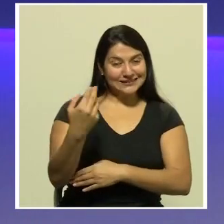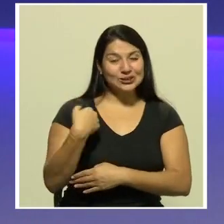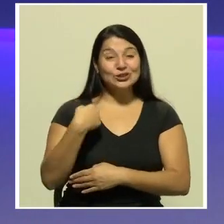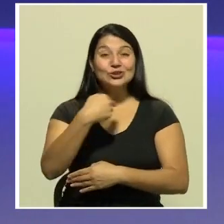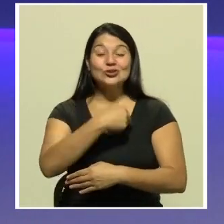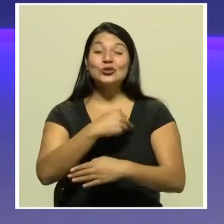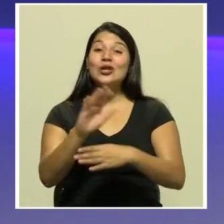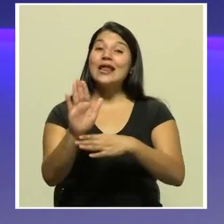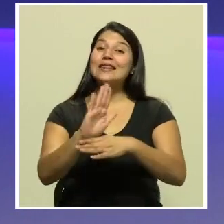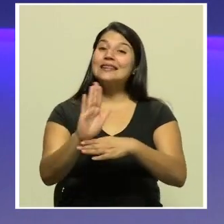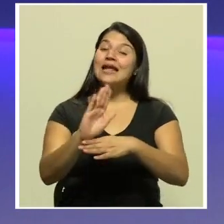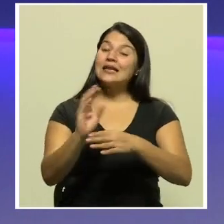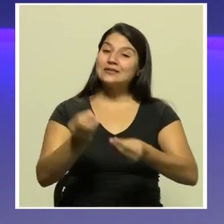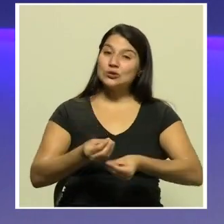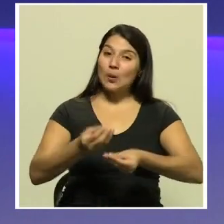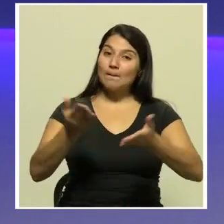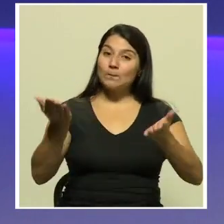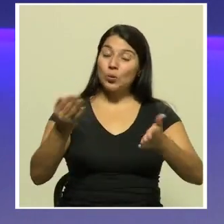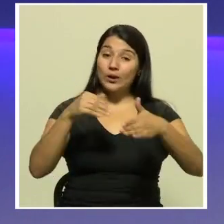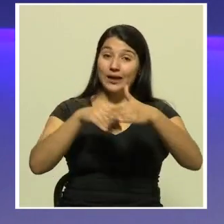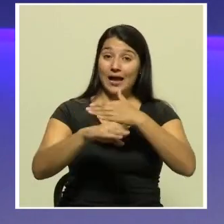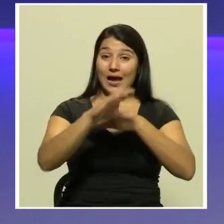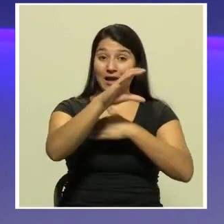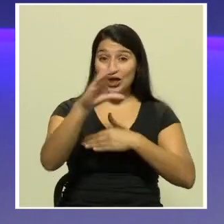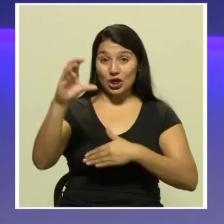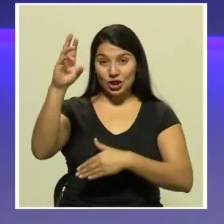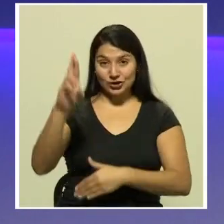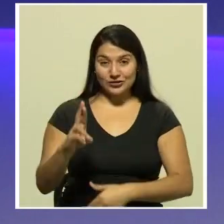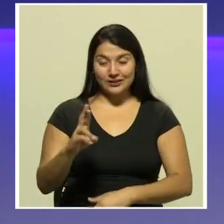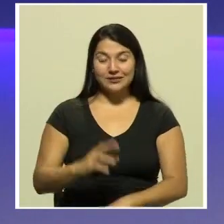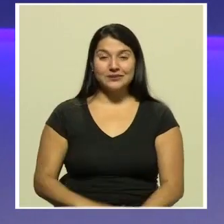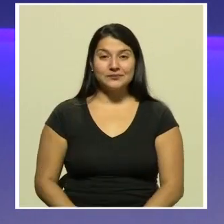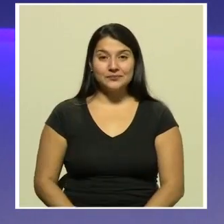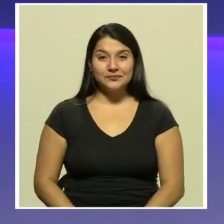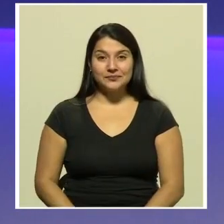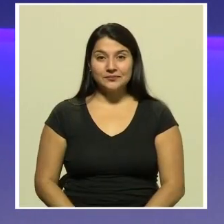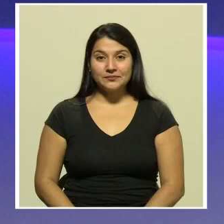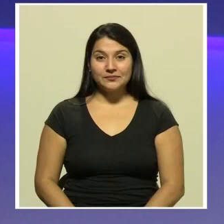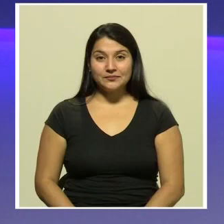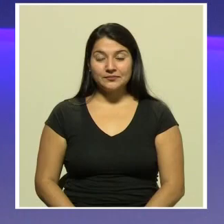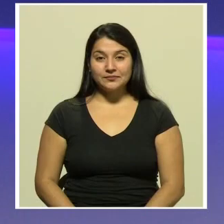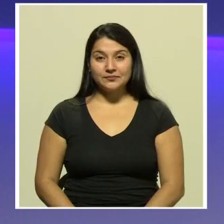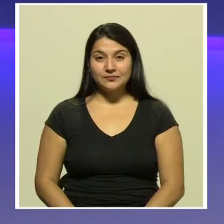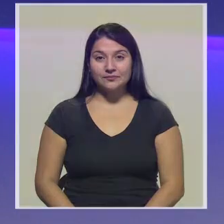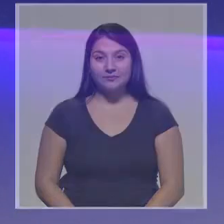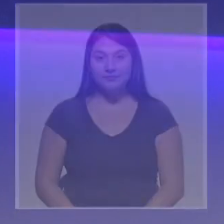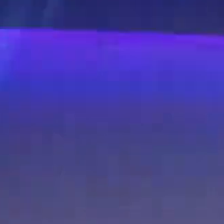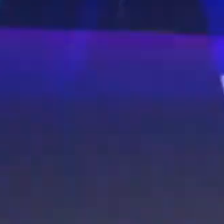Somos la televisión pública de Costa Rica.